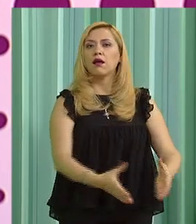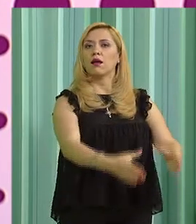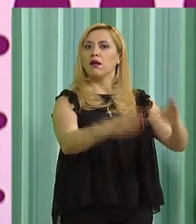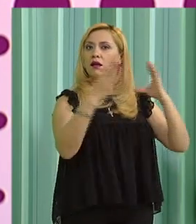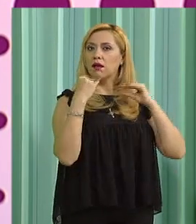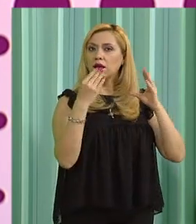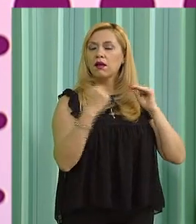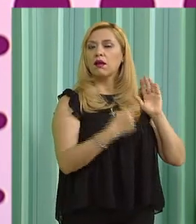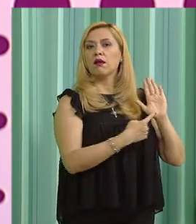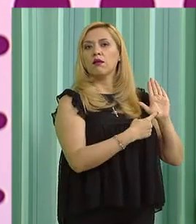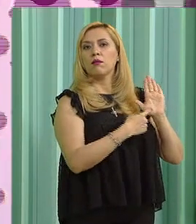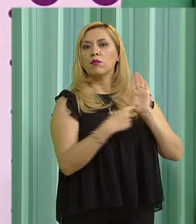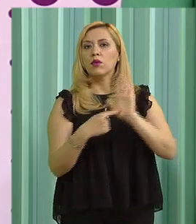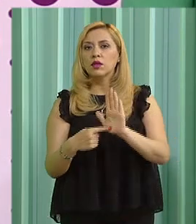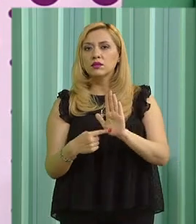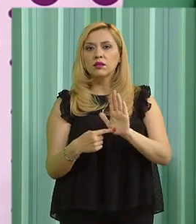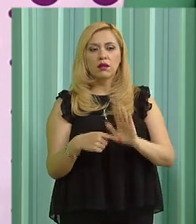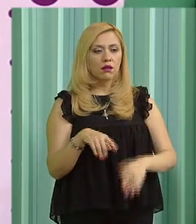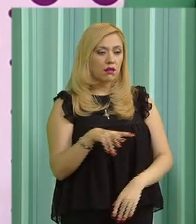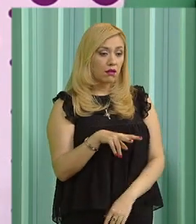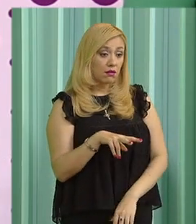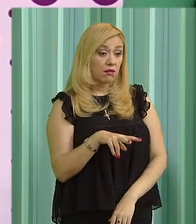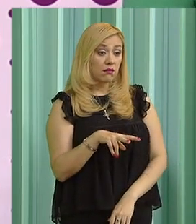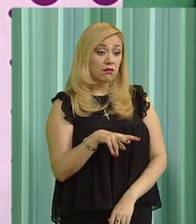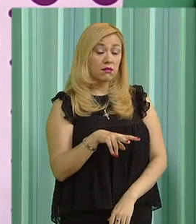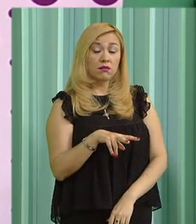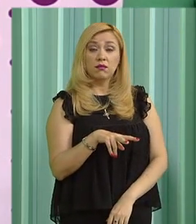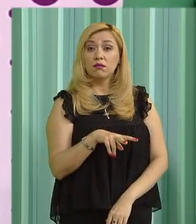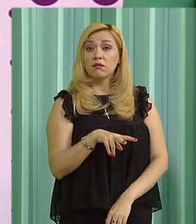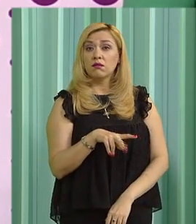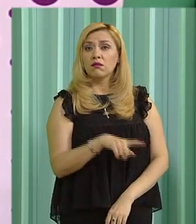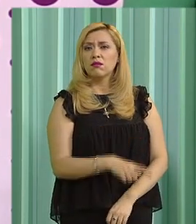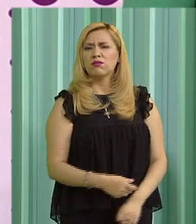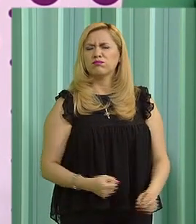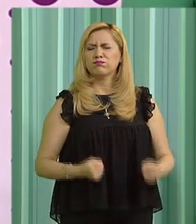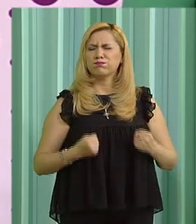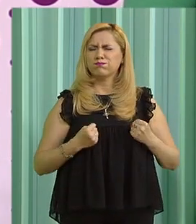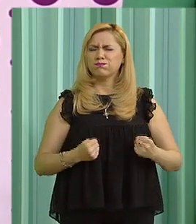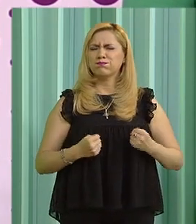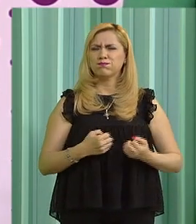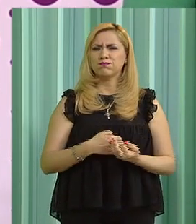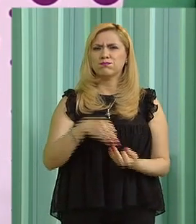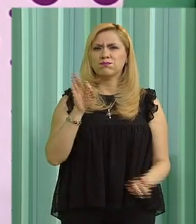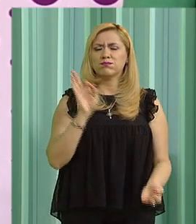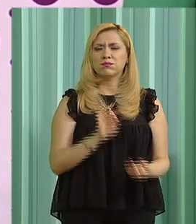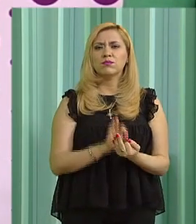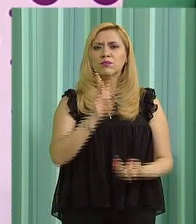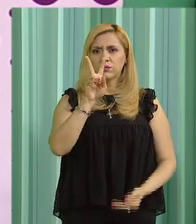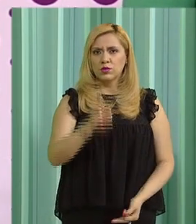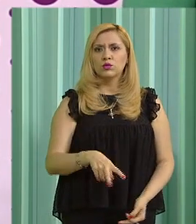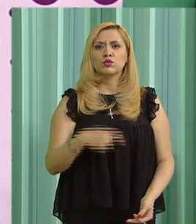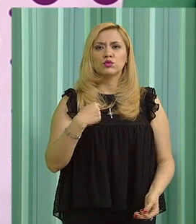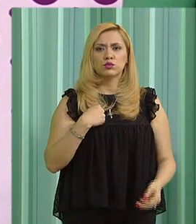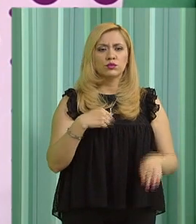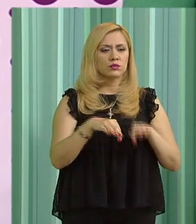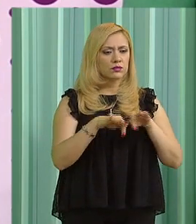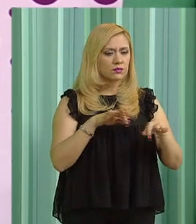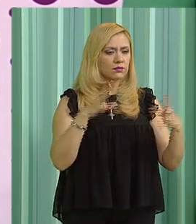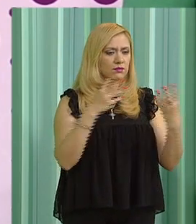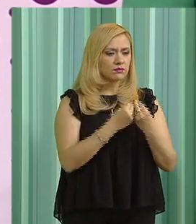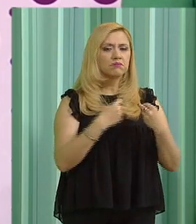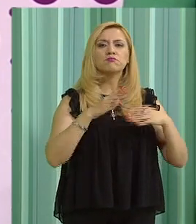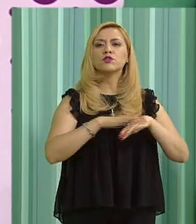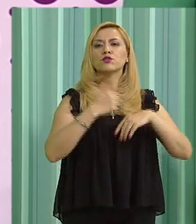mostrar cómo se pueden hacer cosas con una fortaleza increíble, ¿no? Yo trabajo con ellos porque son personas que